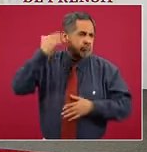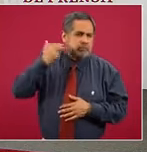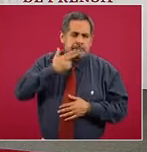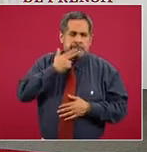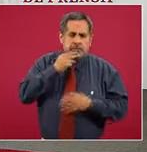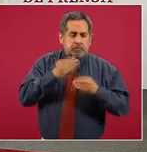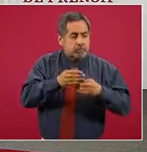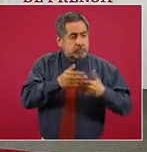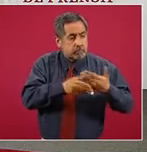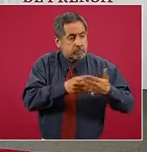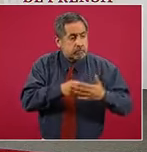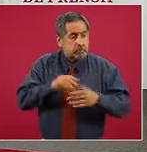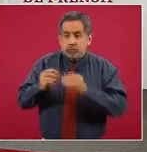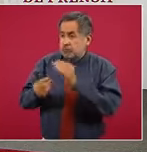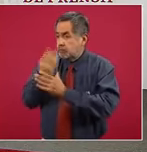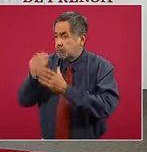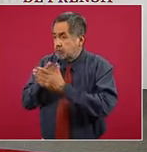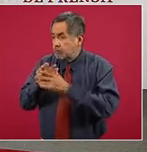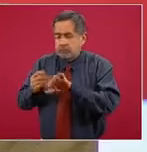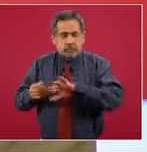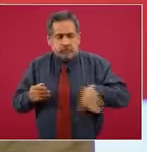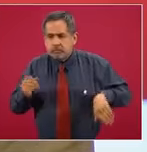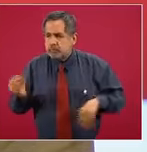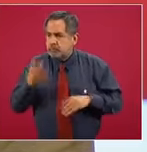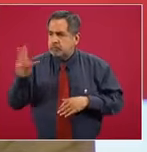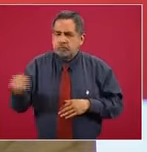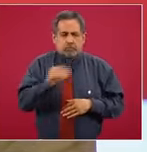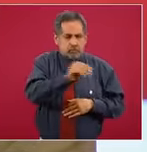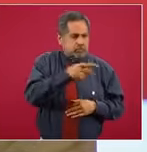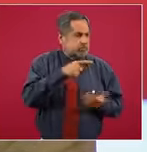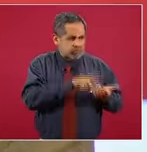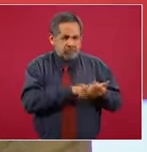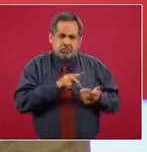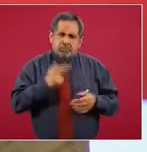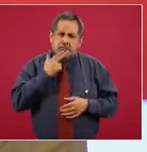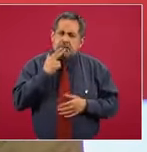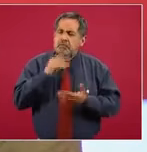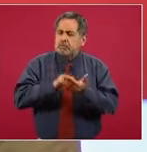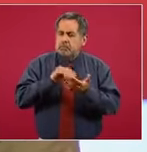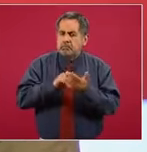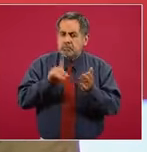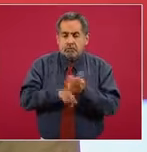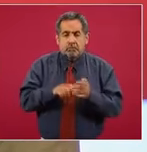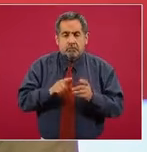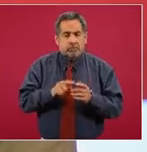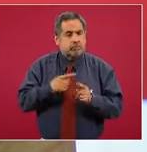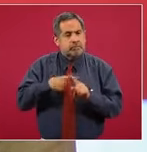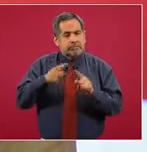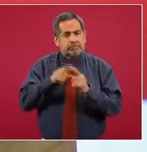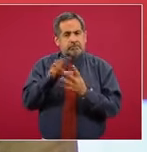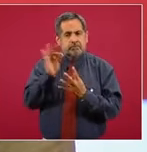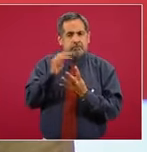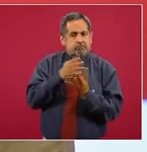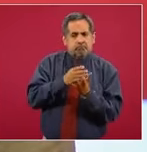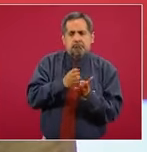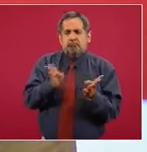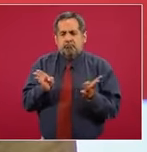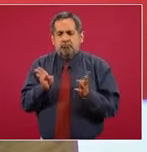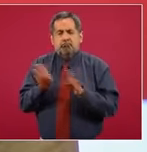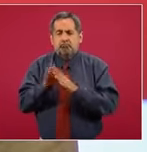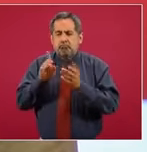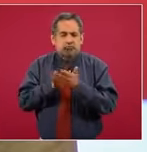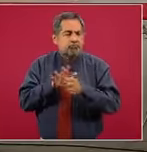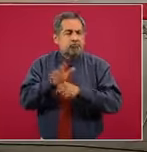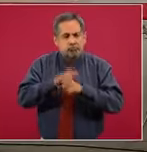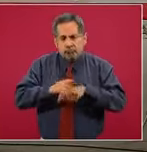vez conforme han salido nuevos medicamentos se utilizan menos, y estamos yendo hacia todas las opciones, tratando de